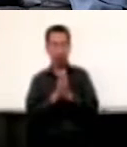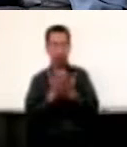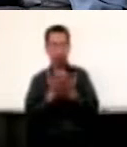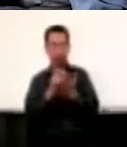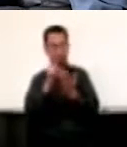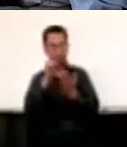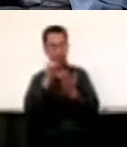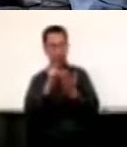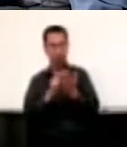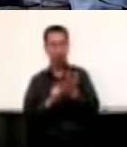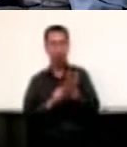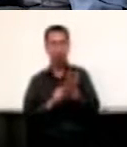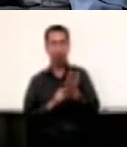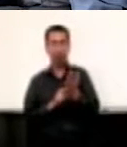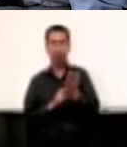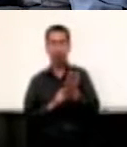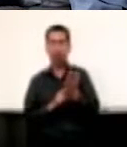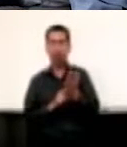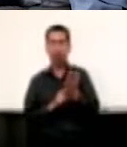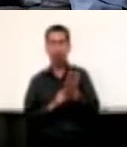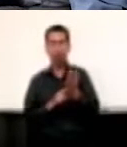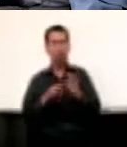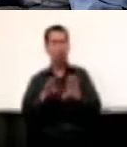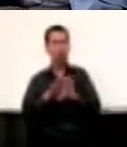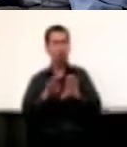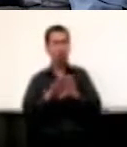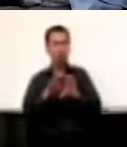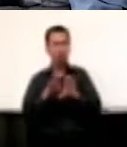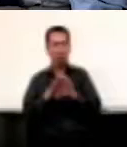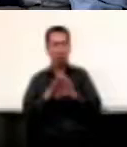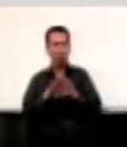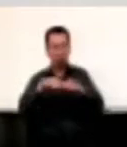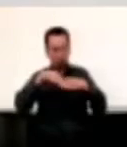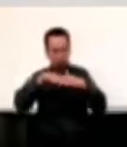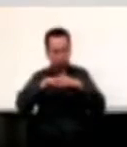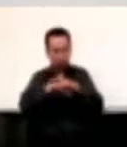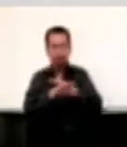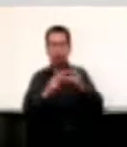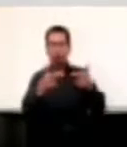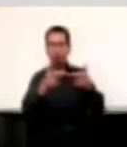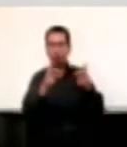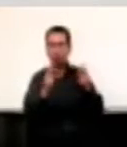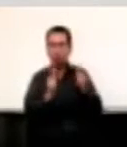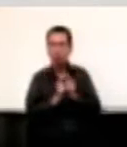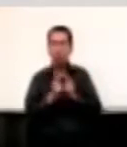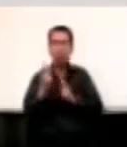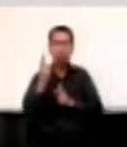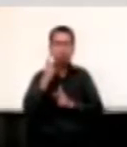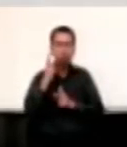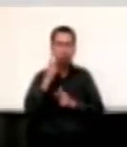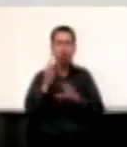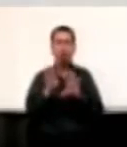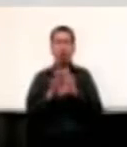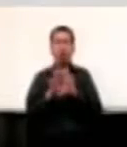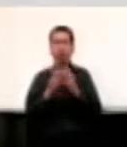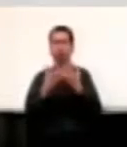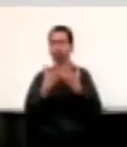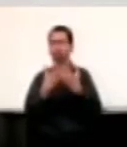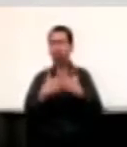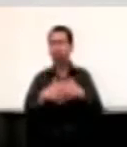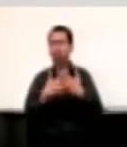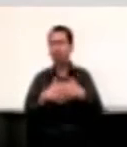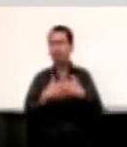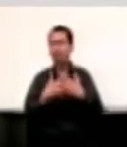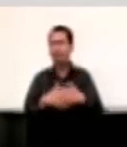digo, por la manera en que nos introduce efectivamente a lo que los partidos políticos son, su función y el sistema de partidos.